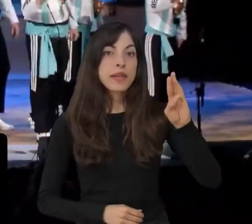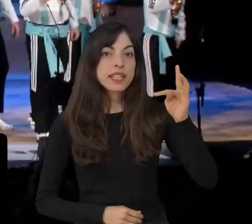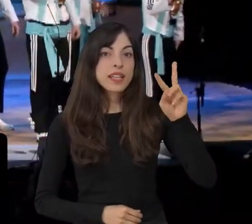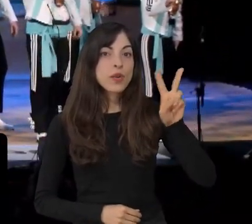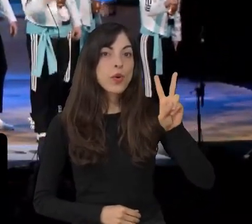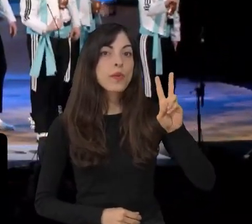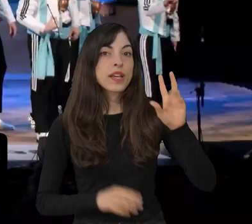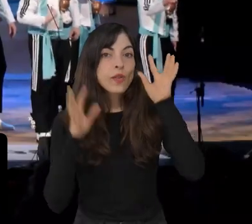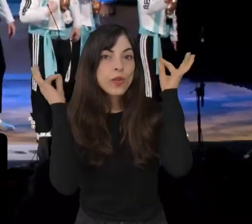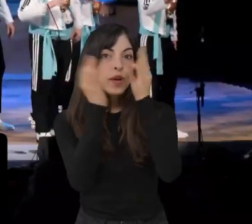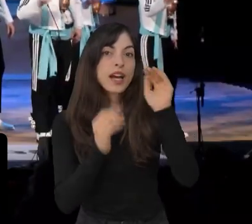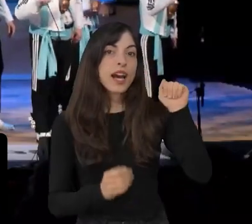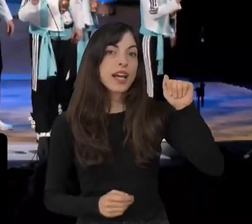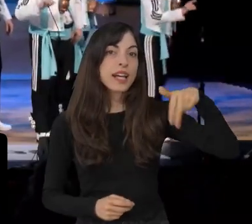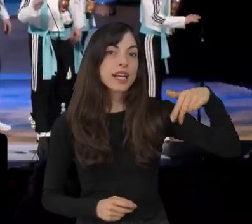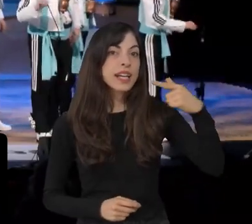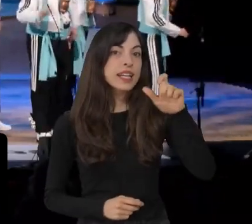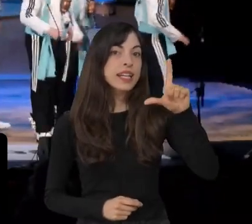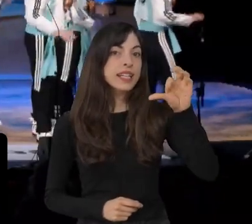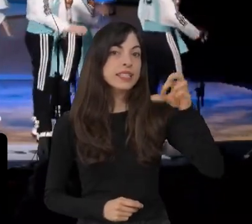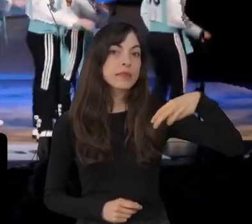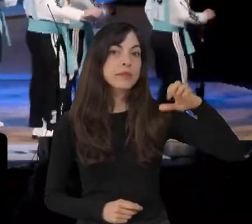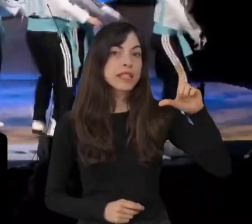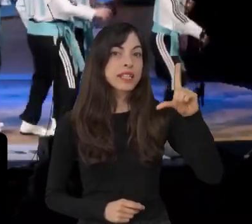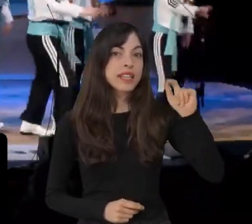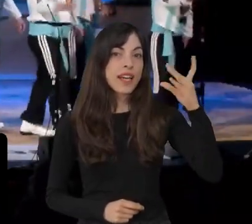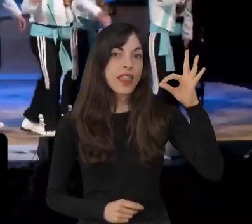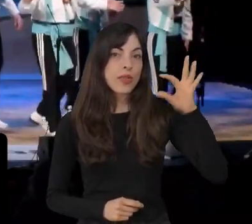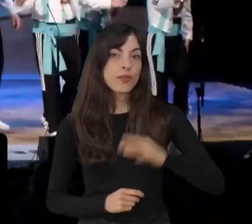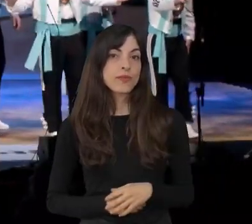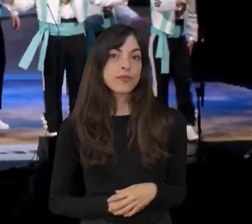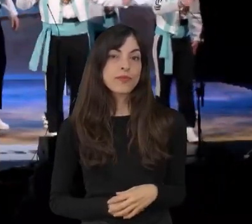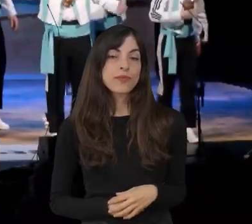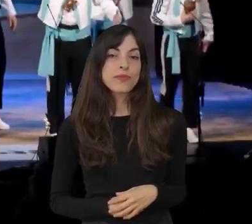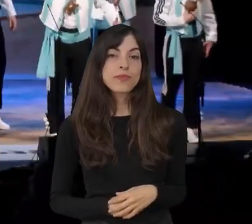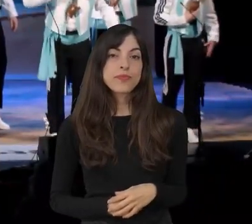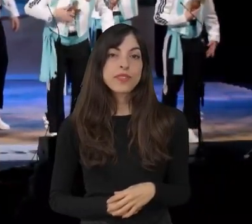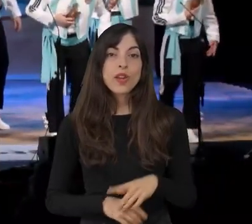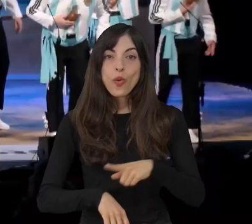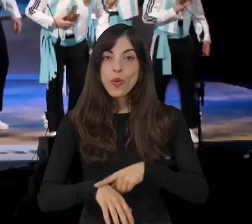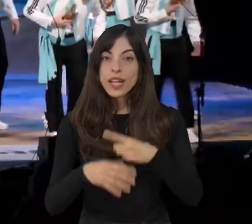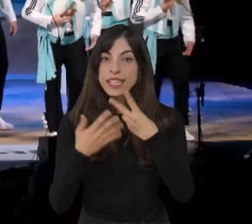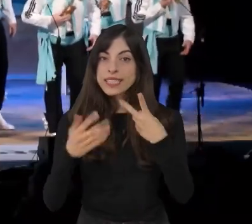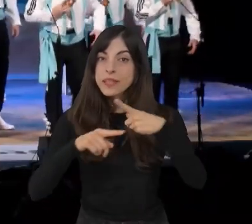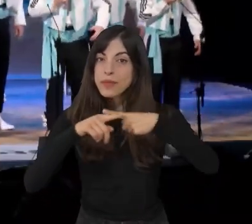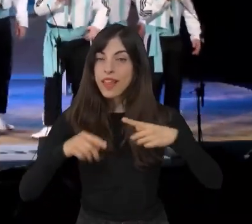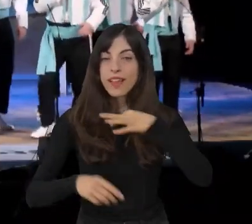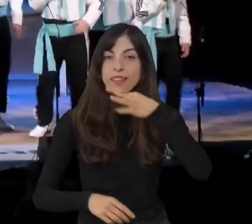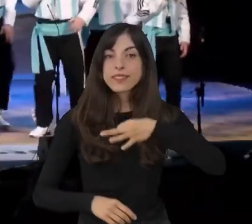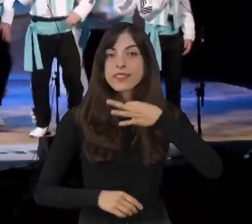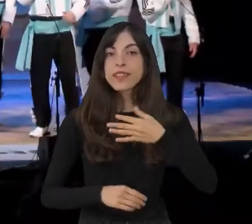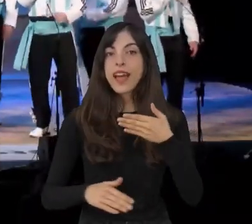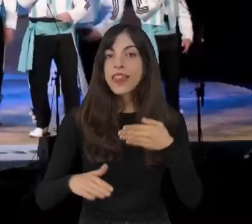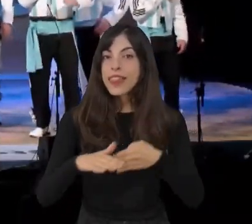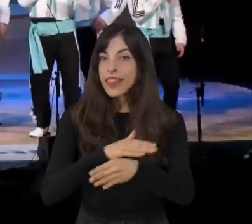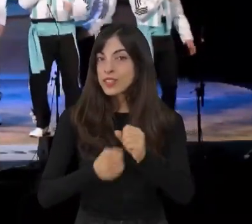a las 7 y media de la tarde, con entrada gratuita a base de invitaciones, y que supondrá el cierre del concurso y el inicio del Carnaval en